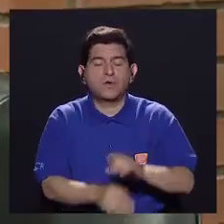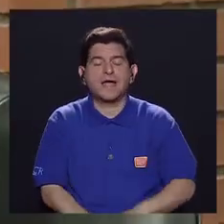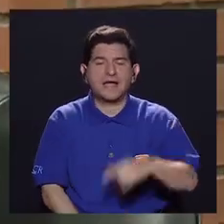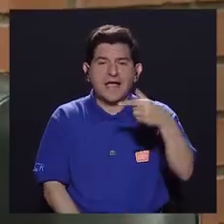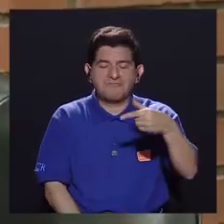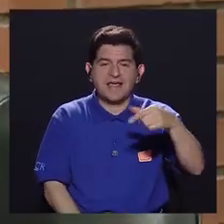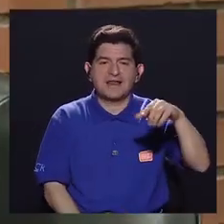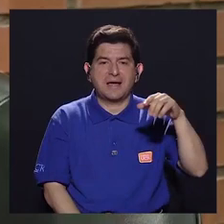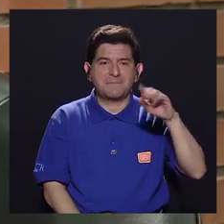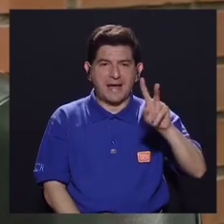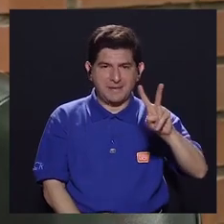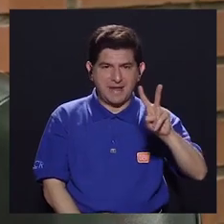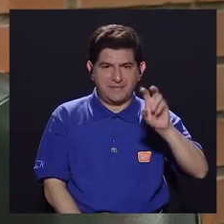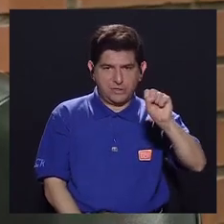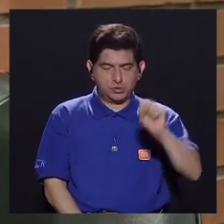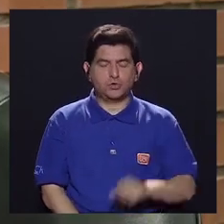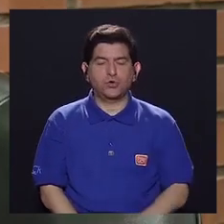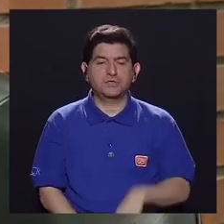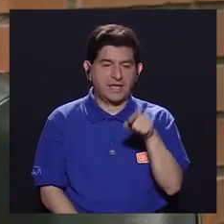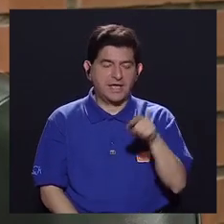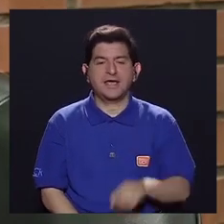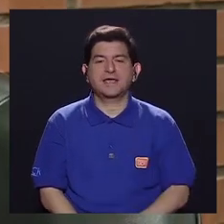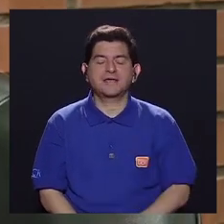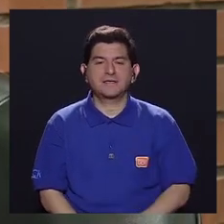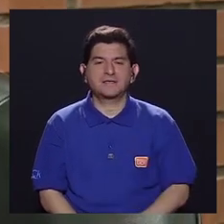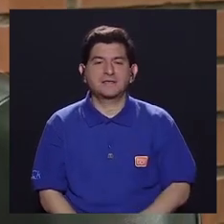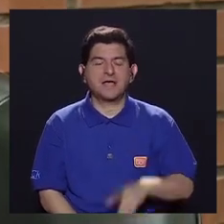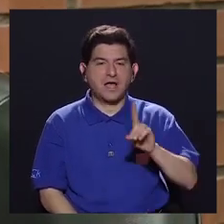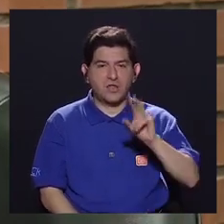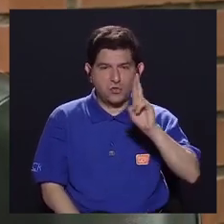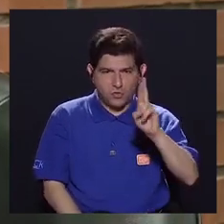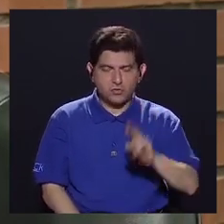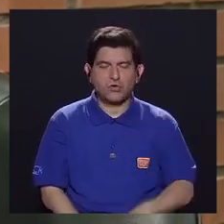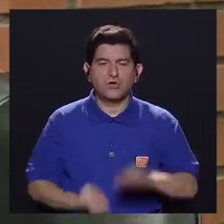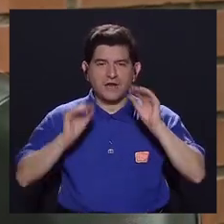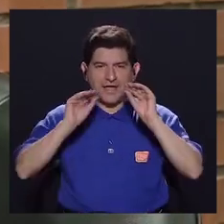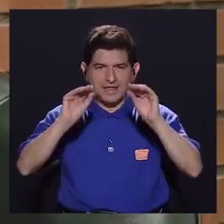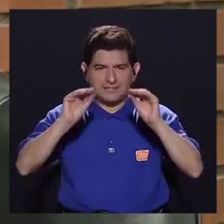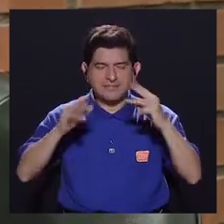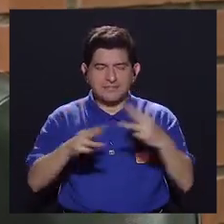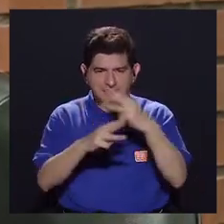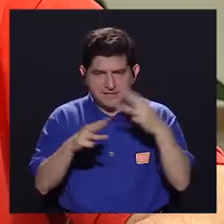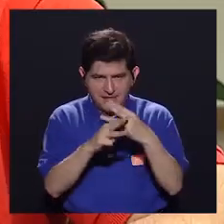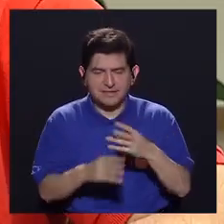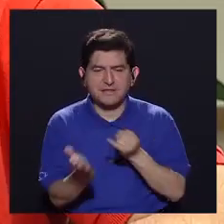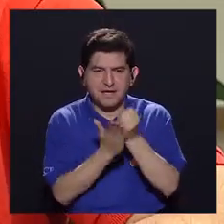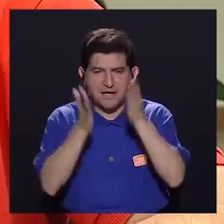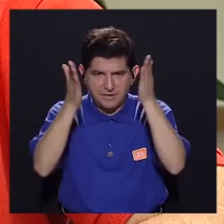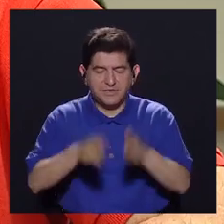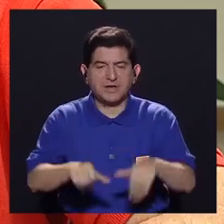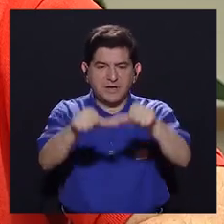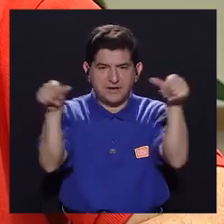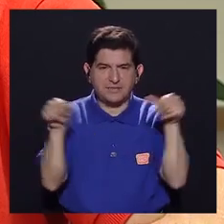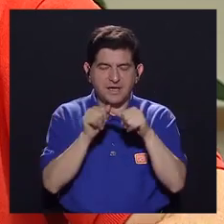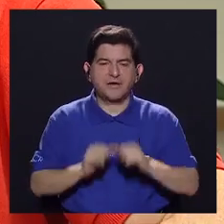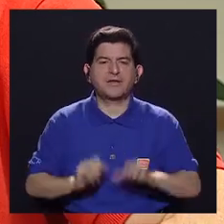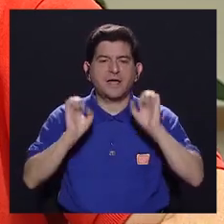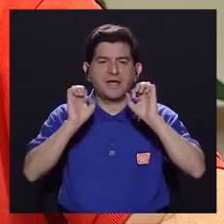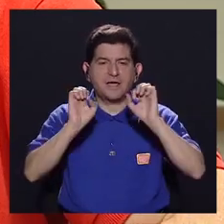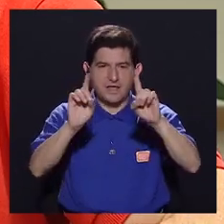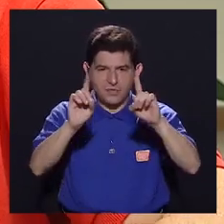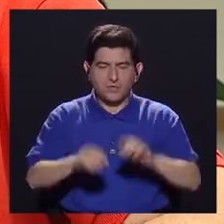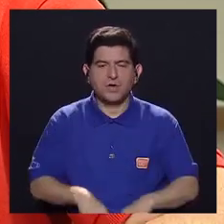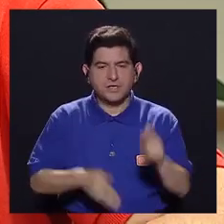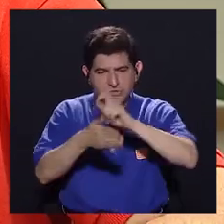Gabriela Valverde Soto, quien es doctora en didáctica de la matemática, docente e investigadora de la sección de educación primaria